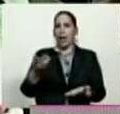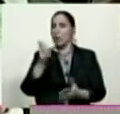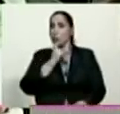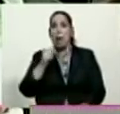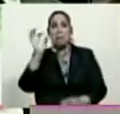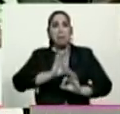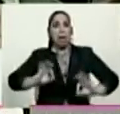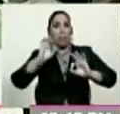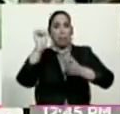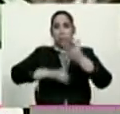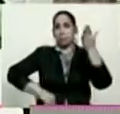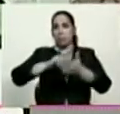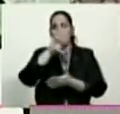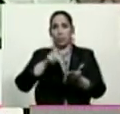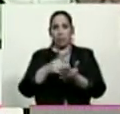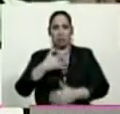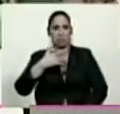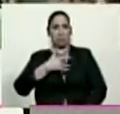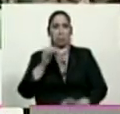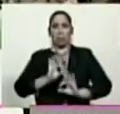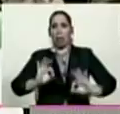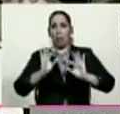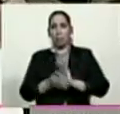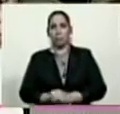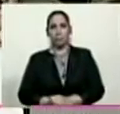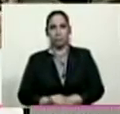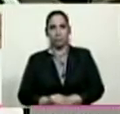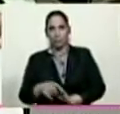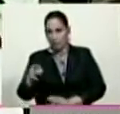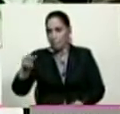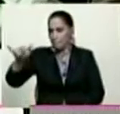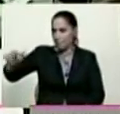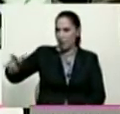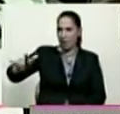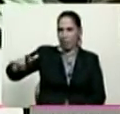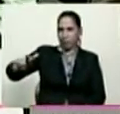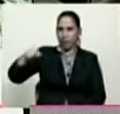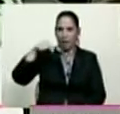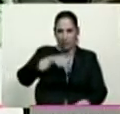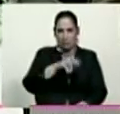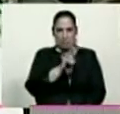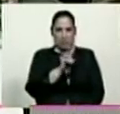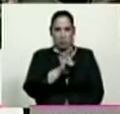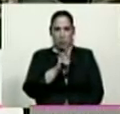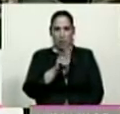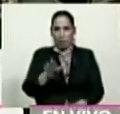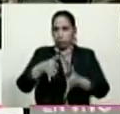nada, son títeres internos, es una gran provocación